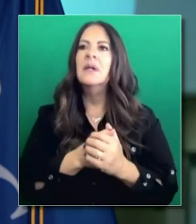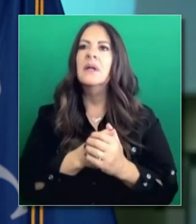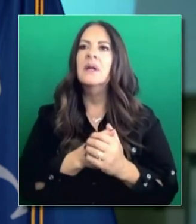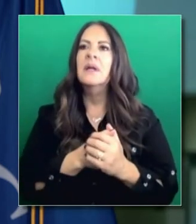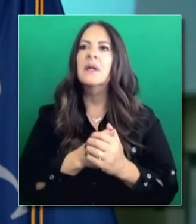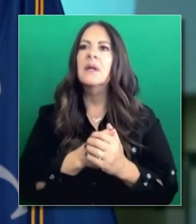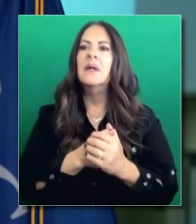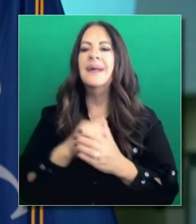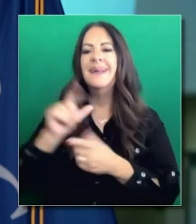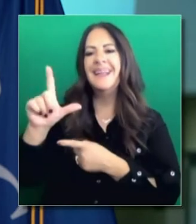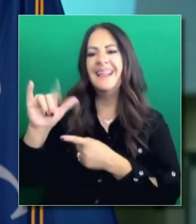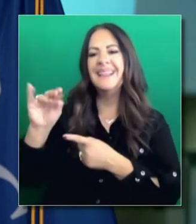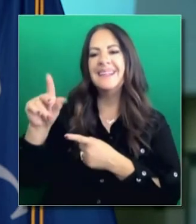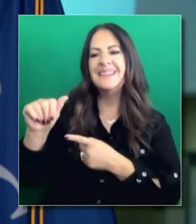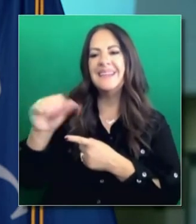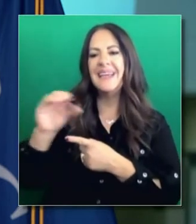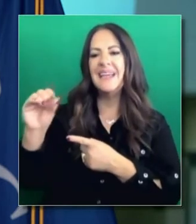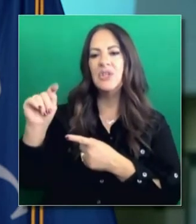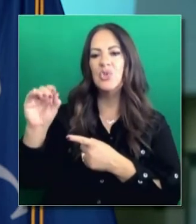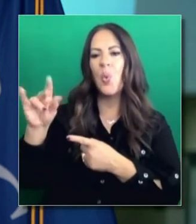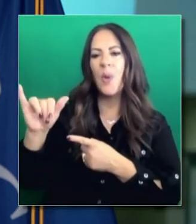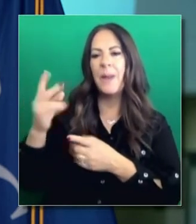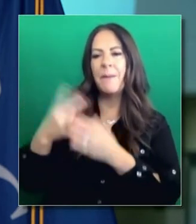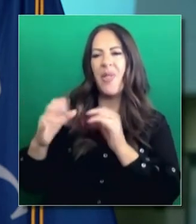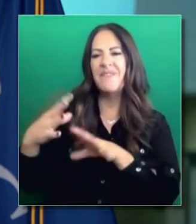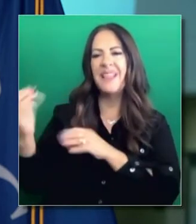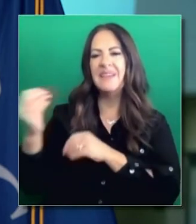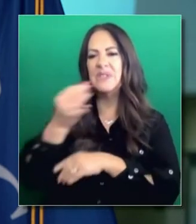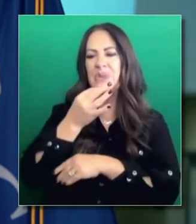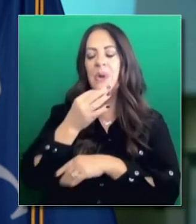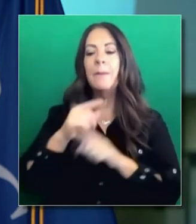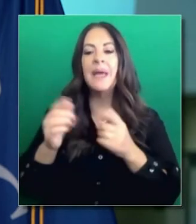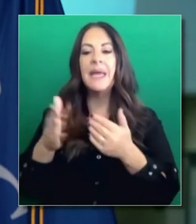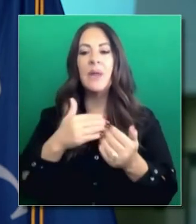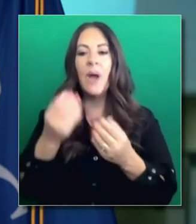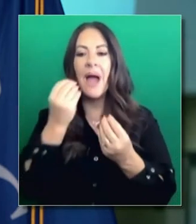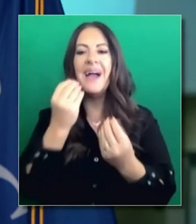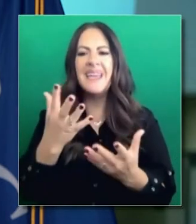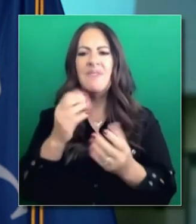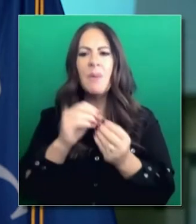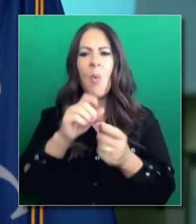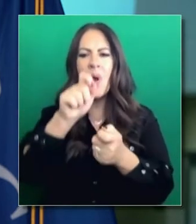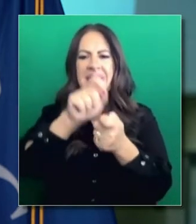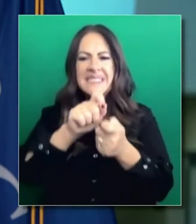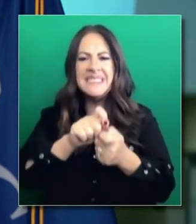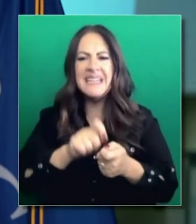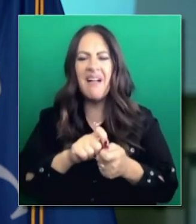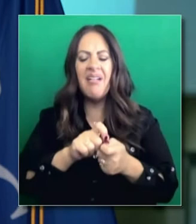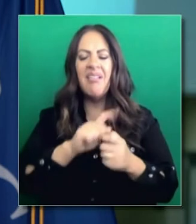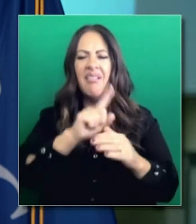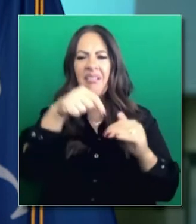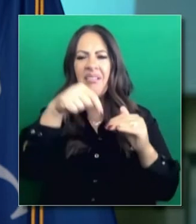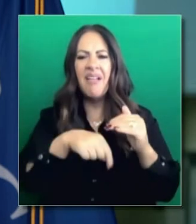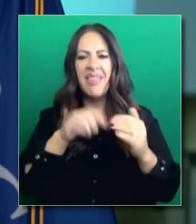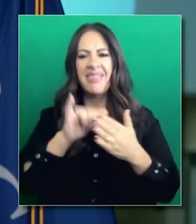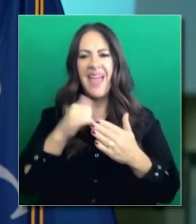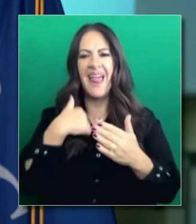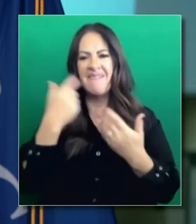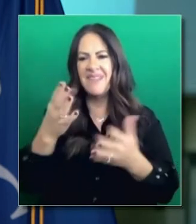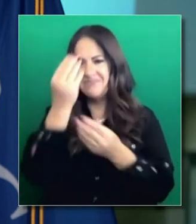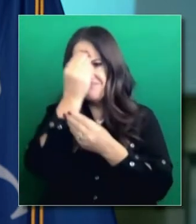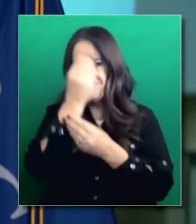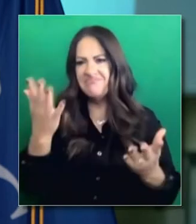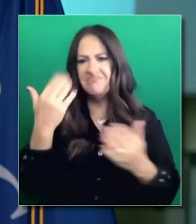estoy preocupado por Linda y Tony, el tiempo que pueden proporcionar ellos. Pero les daré los detalles que yo les proporcioné al público el